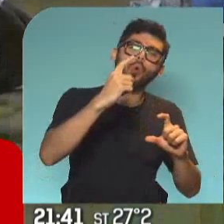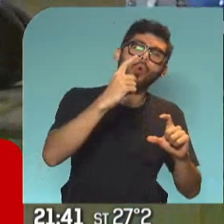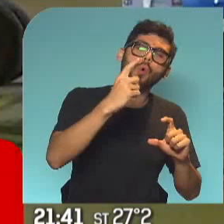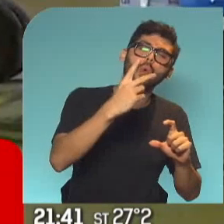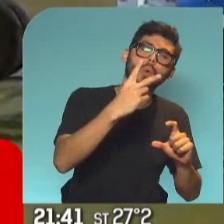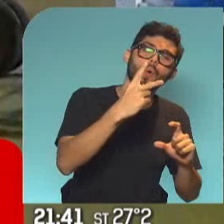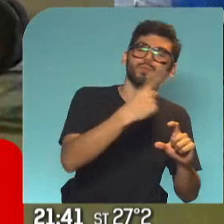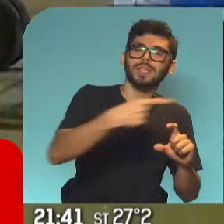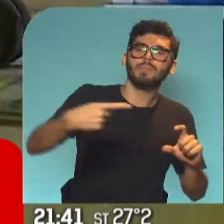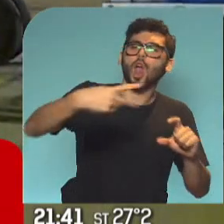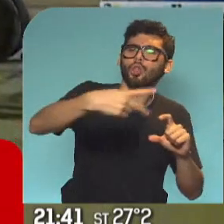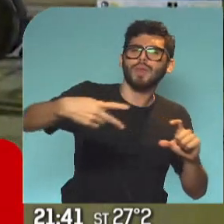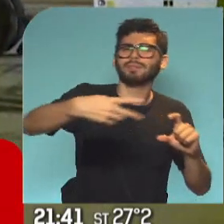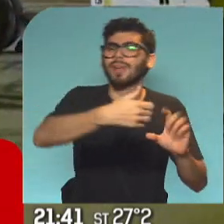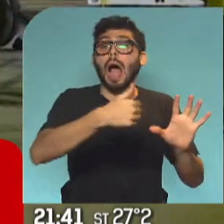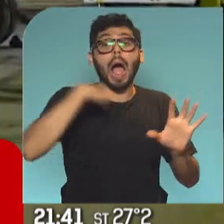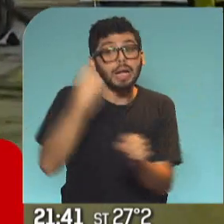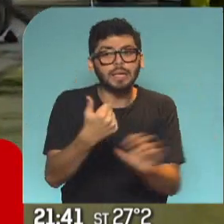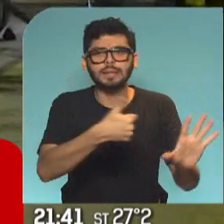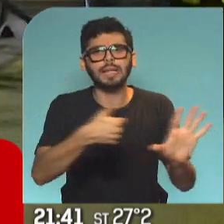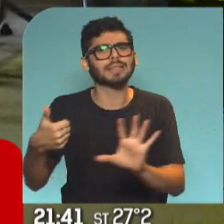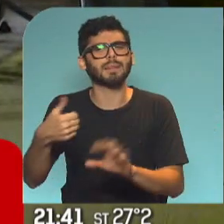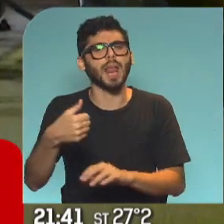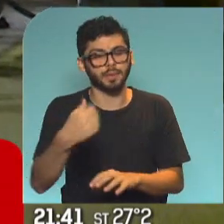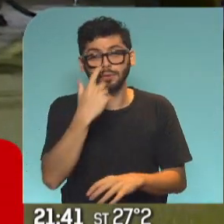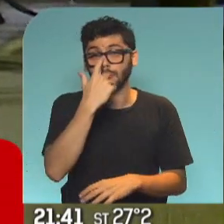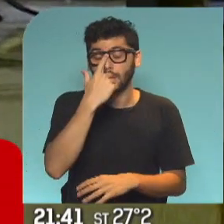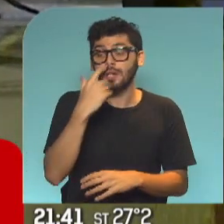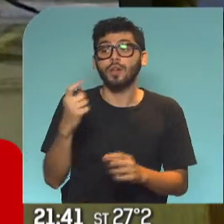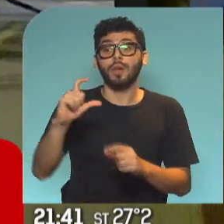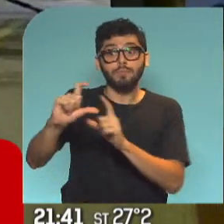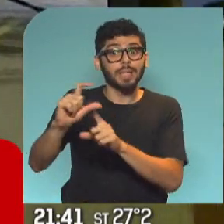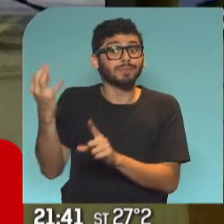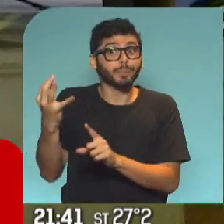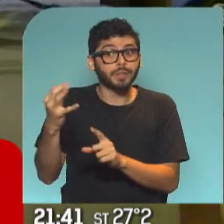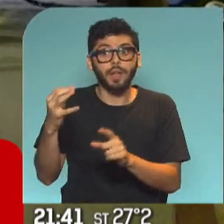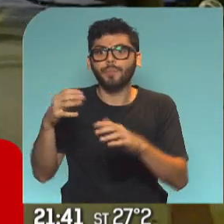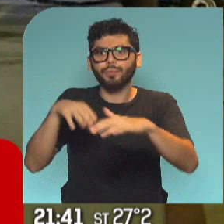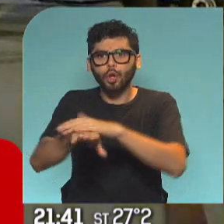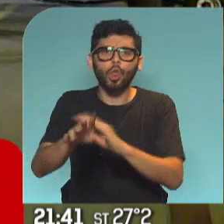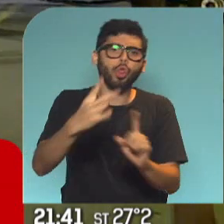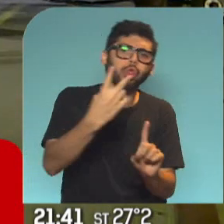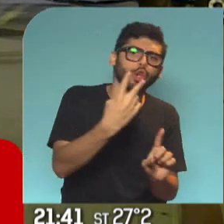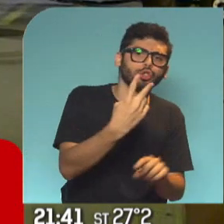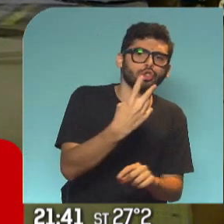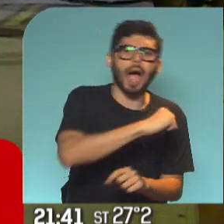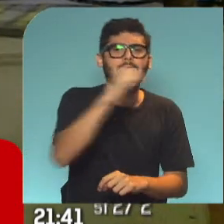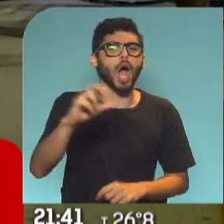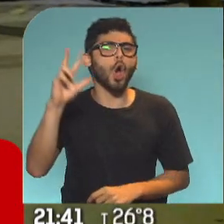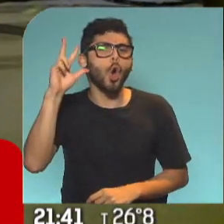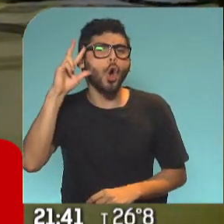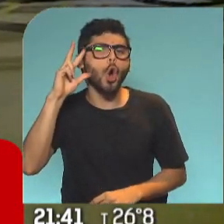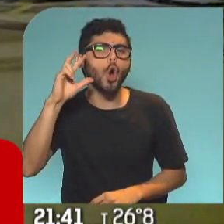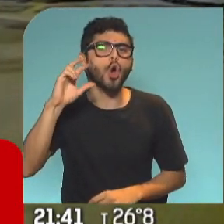almacenar allí hoy, puede transportarse y almacenarse entre 2 y 8 grados centígrados y puede permanecer estable